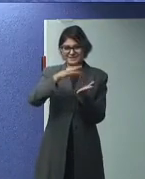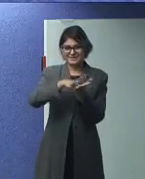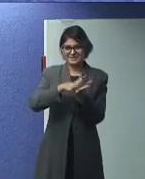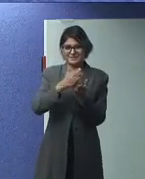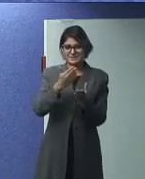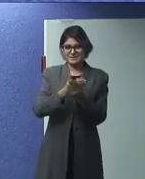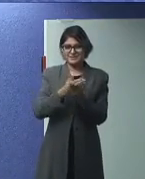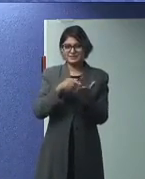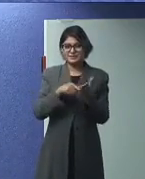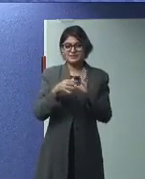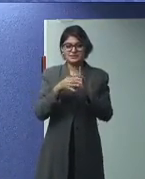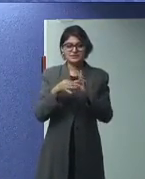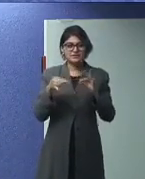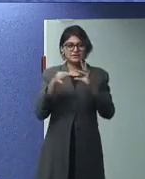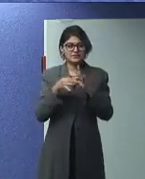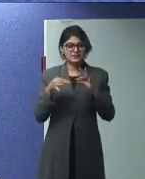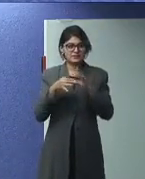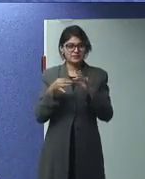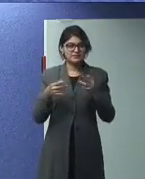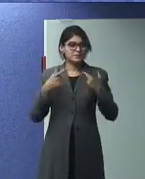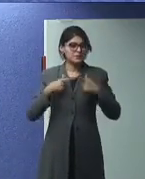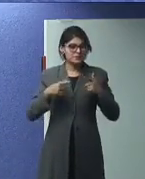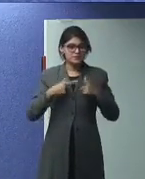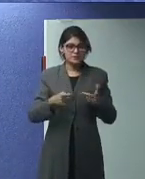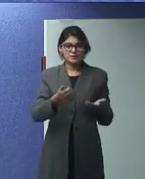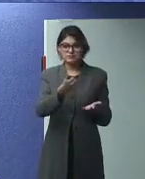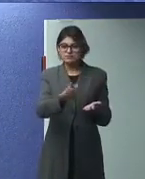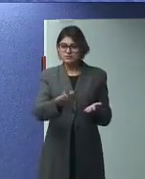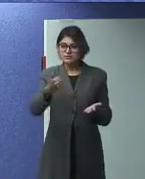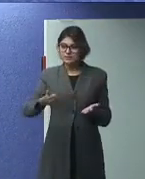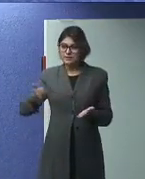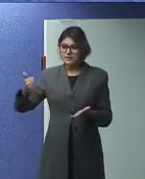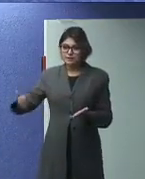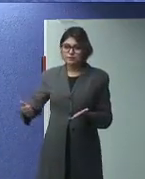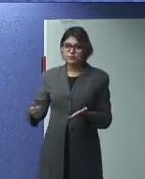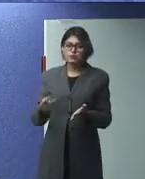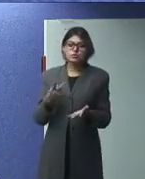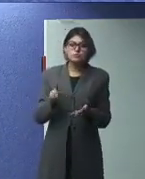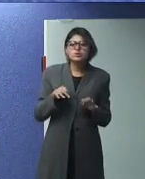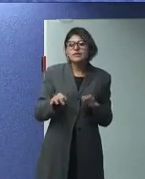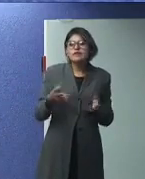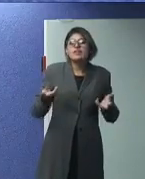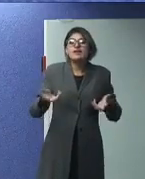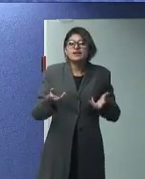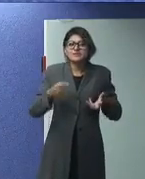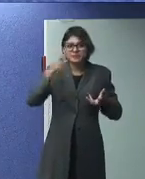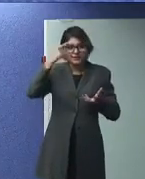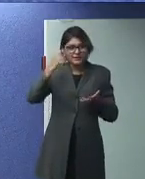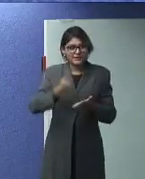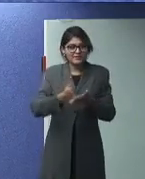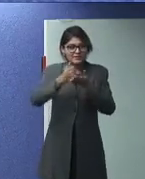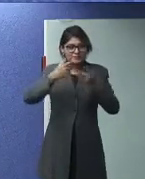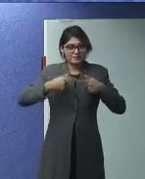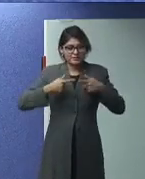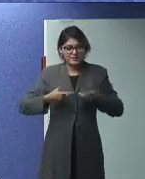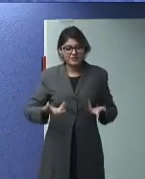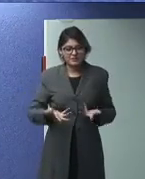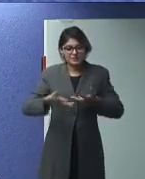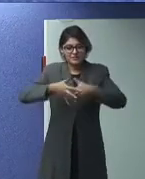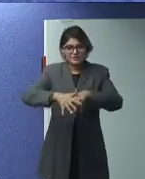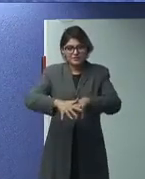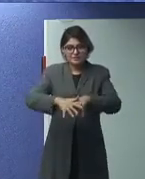de los privados y esa labor de los particulares, justamente para lograr eso, para lograr la inclusión social de las personas con